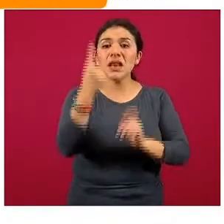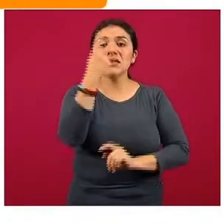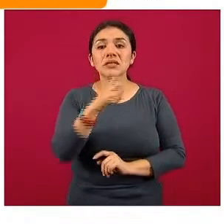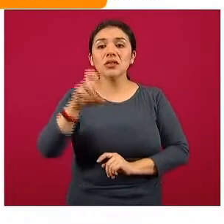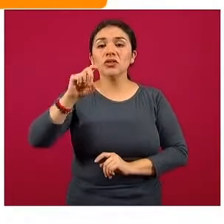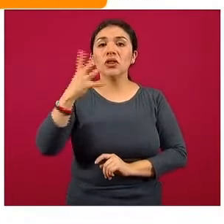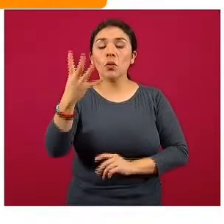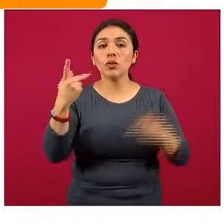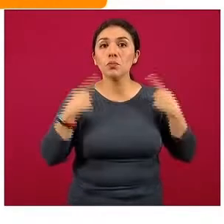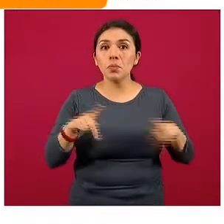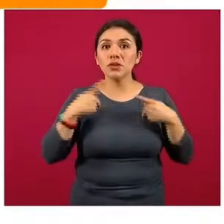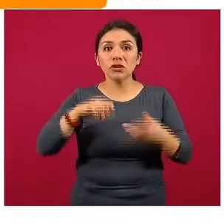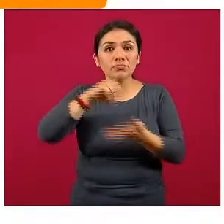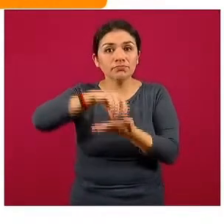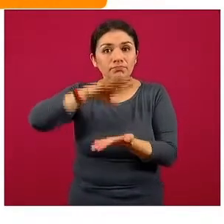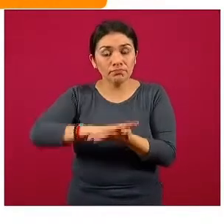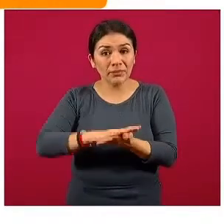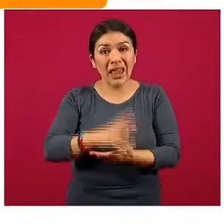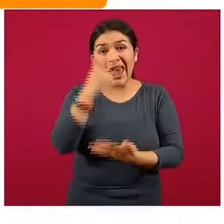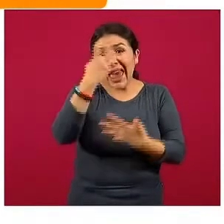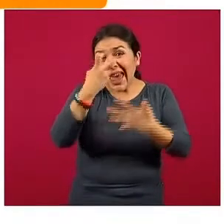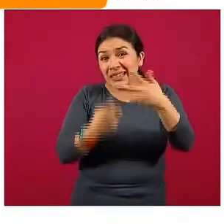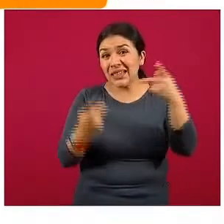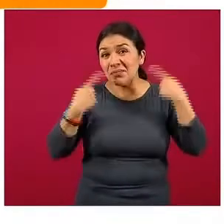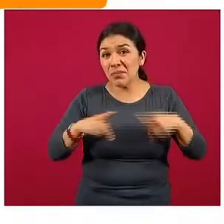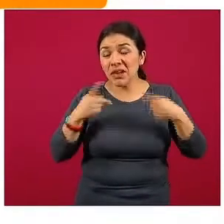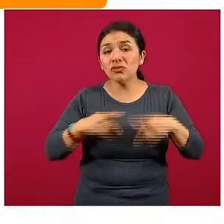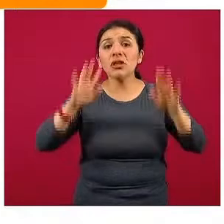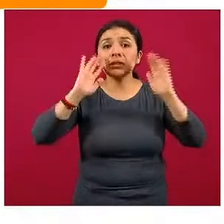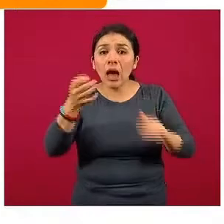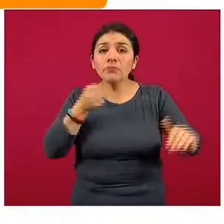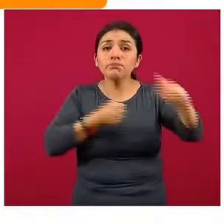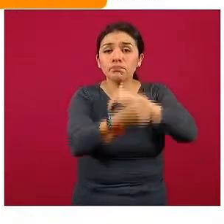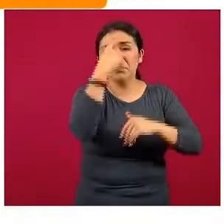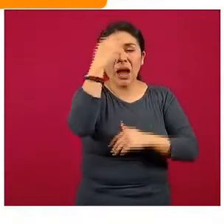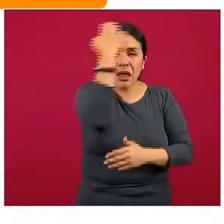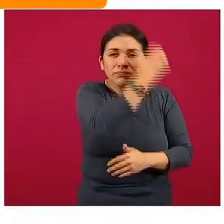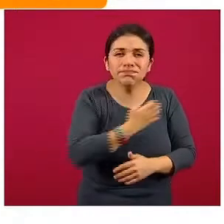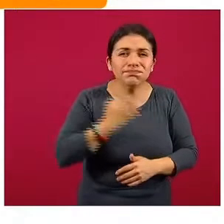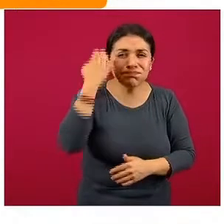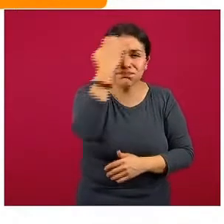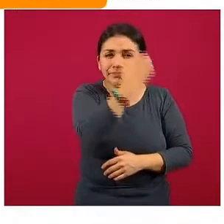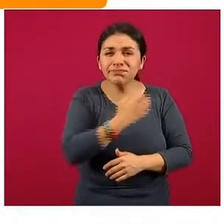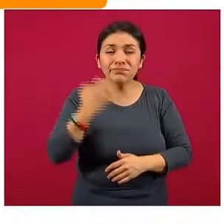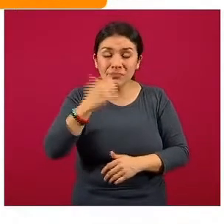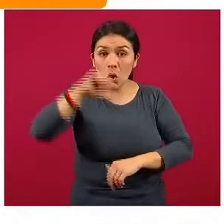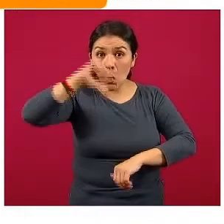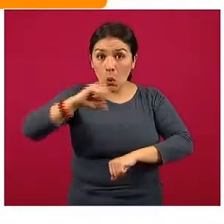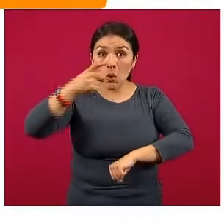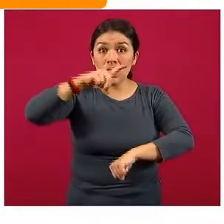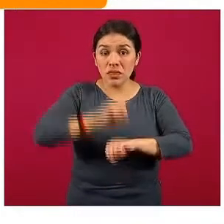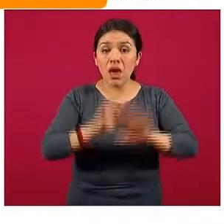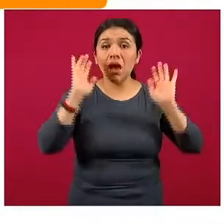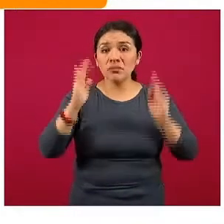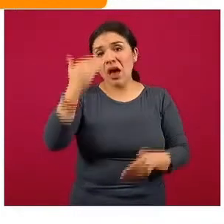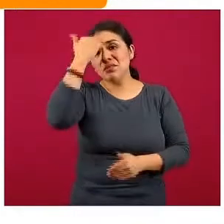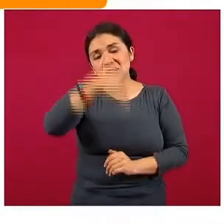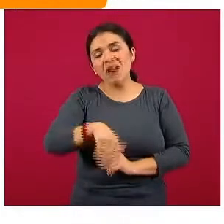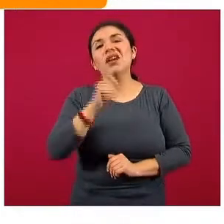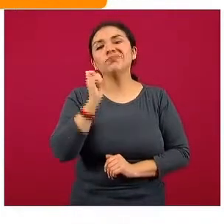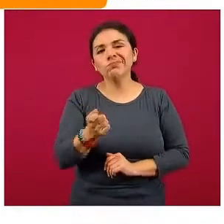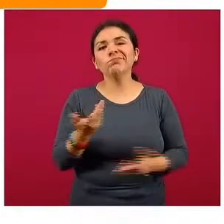3.269.000 registros. Dado que estas personas ingresan a un protocolo de estudio, también para el día de hoy podemos saber